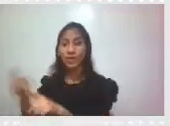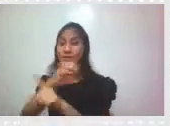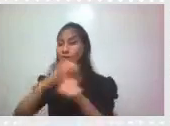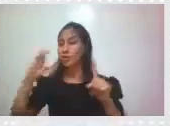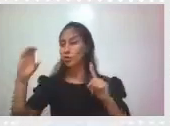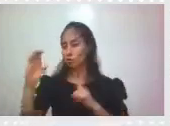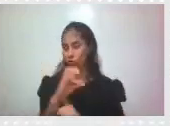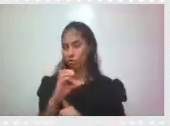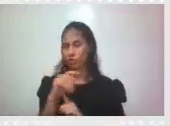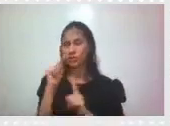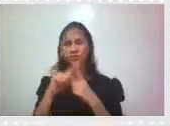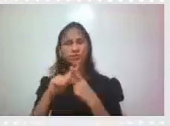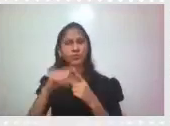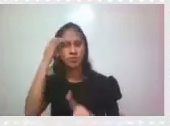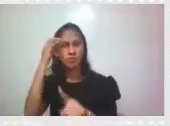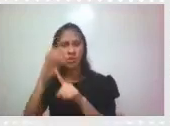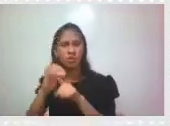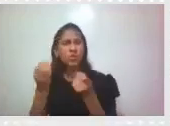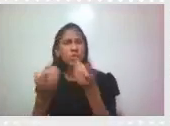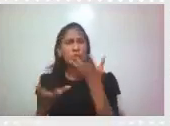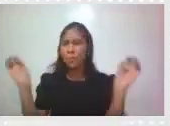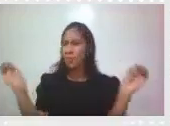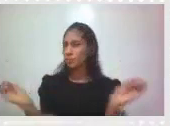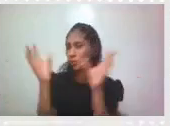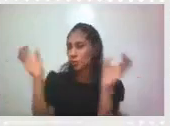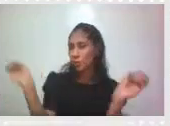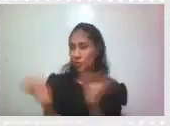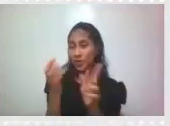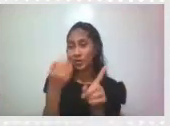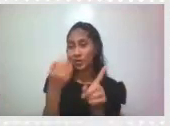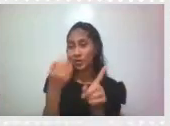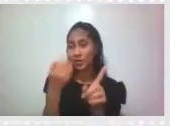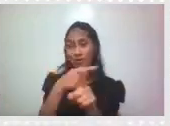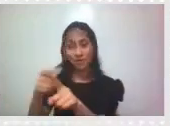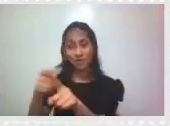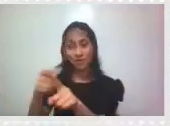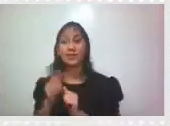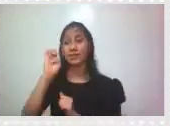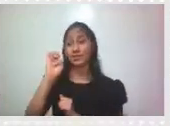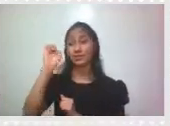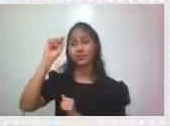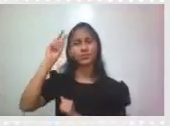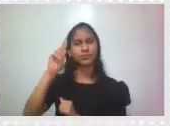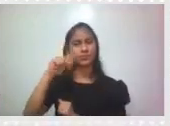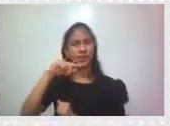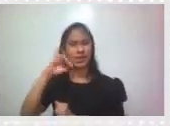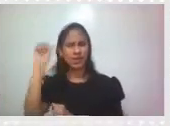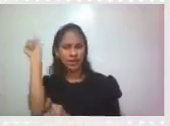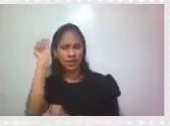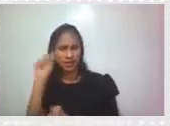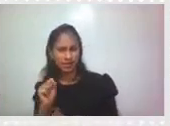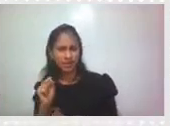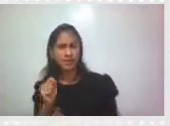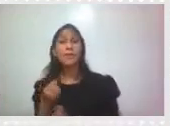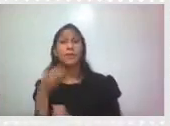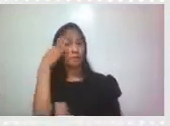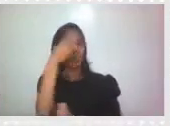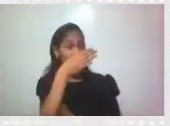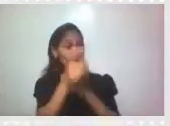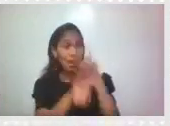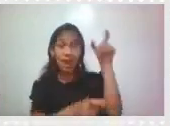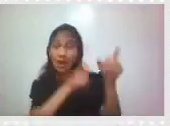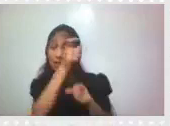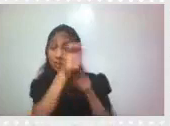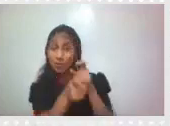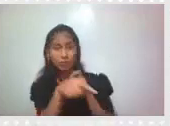Este objetivo trata de promover las sinergias interinstitucionales, es decir, buscar a nuestros aliados estratégicos.